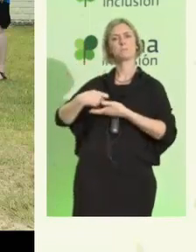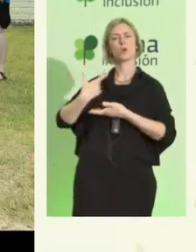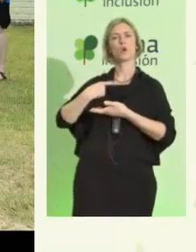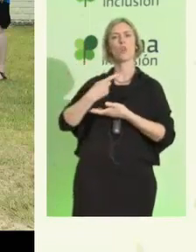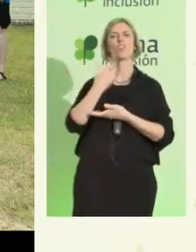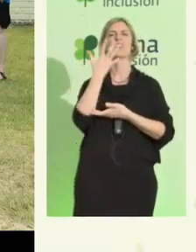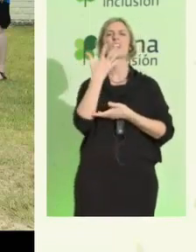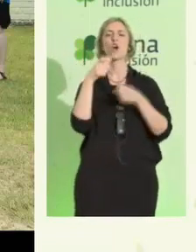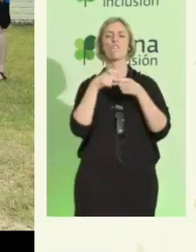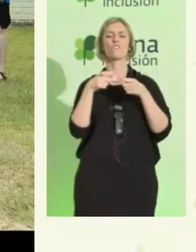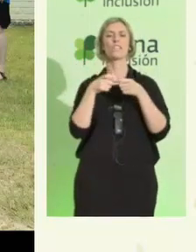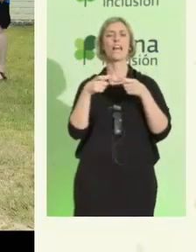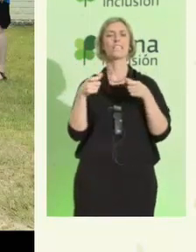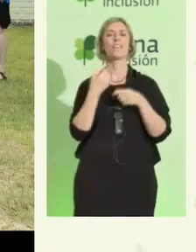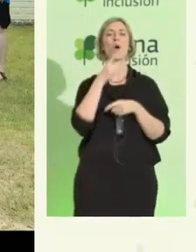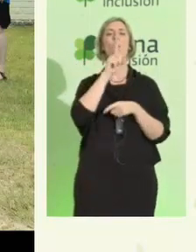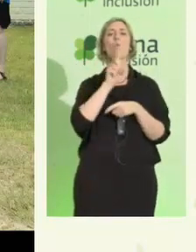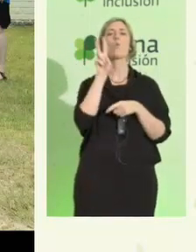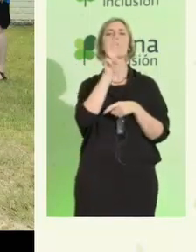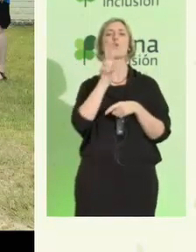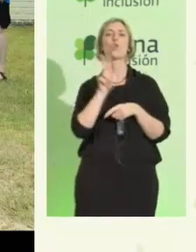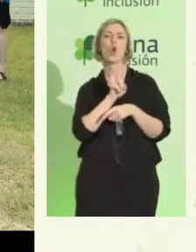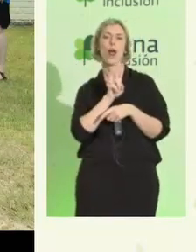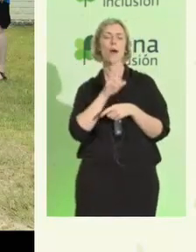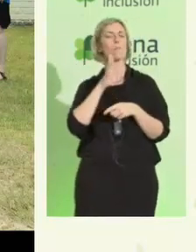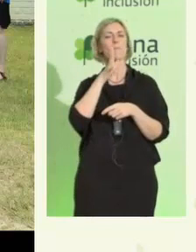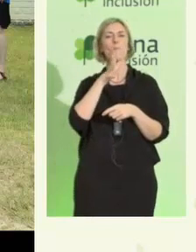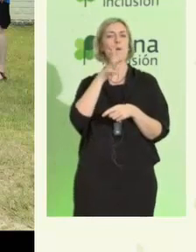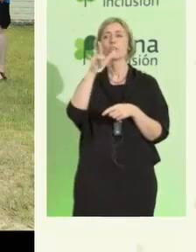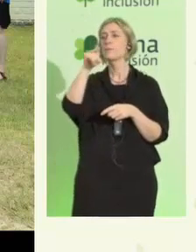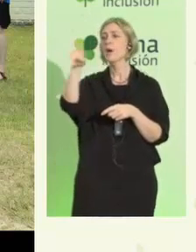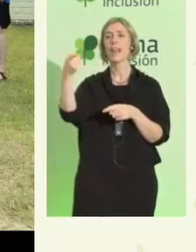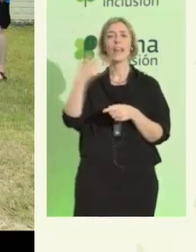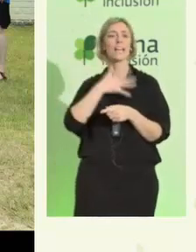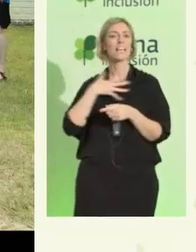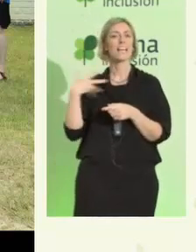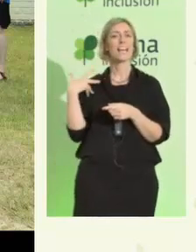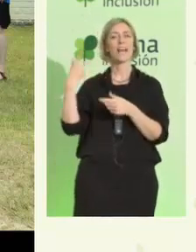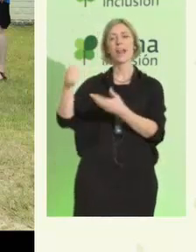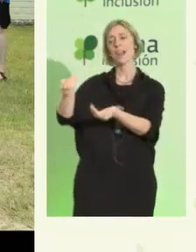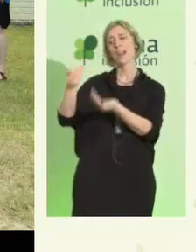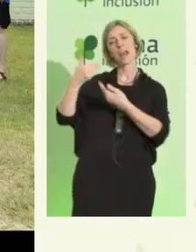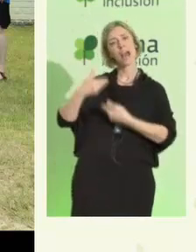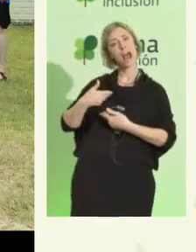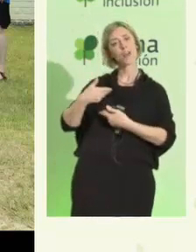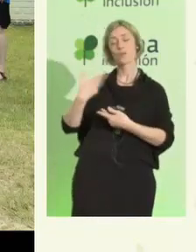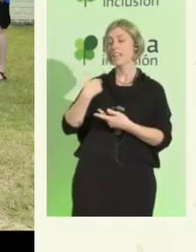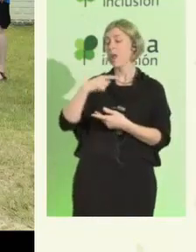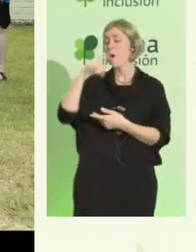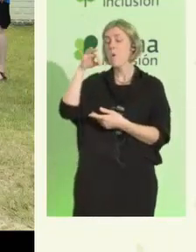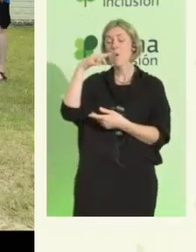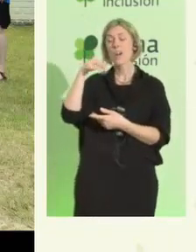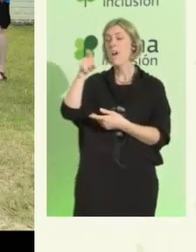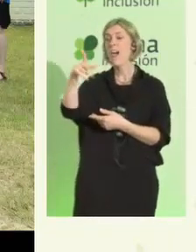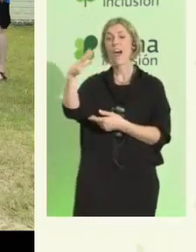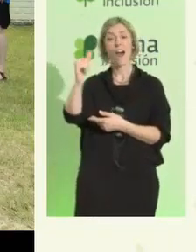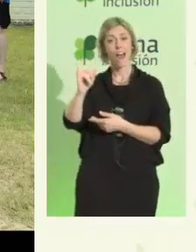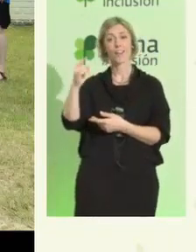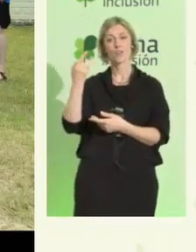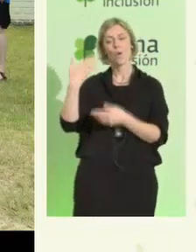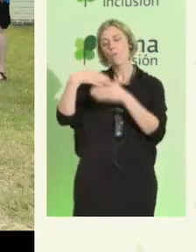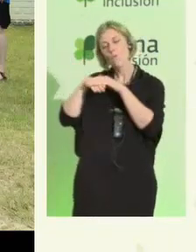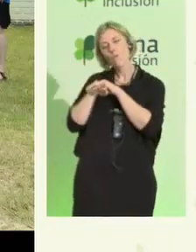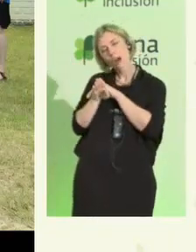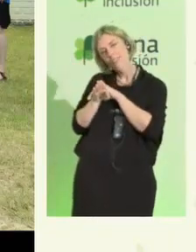5 billetes de $1, y porque quería traerme un regalo y era lo único que tenía y lo sigo conservando. Esta historia